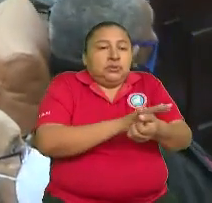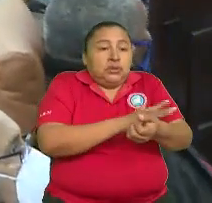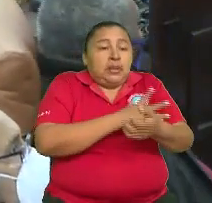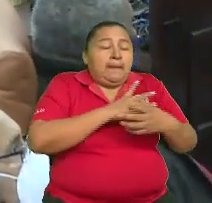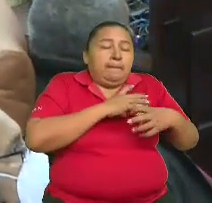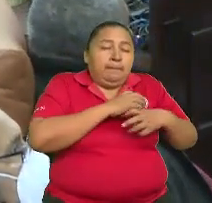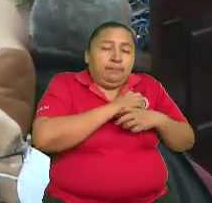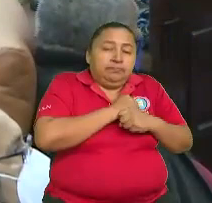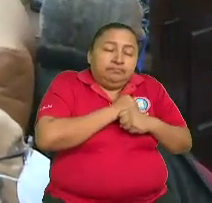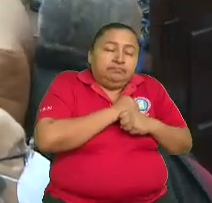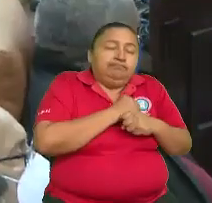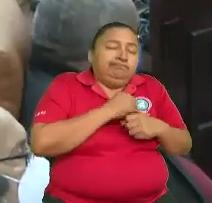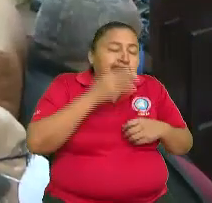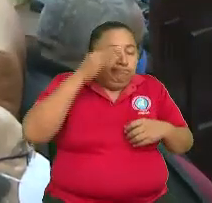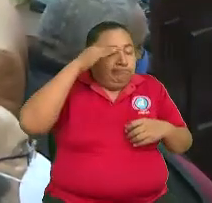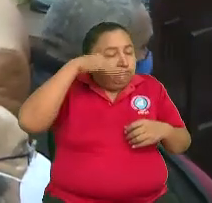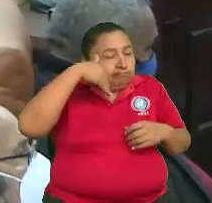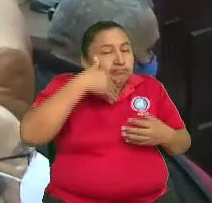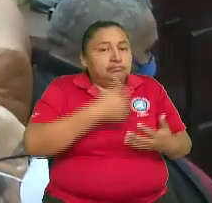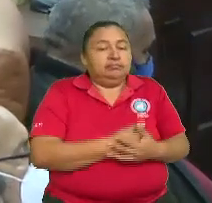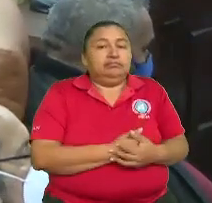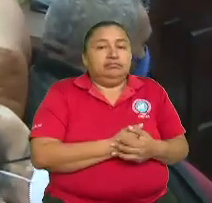pérdida.